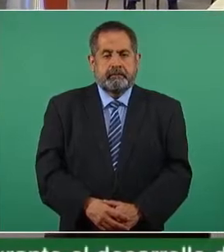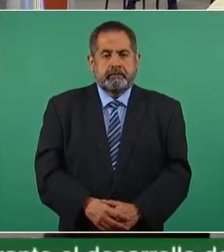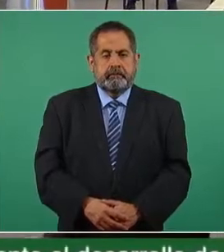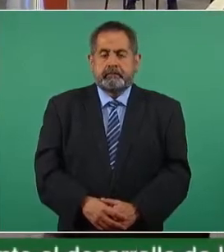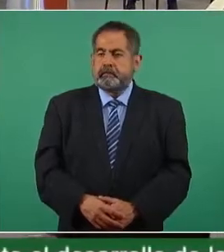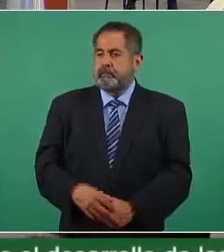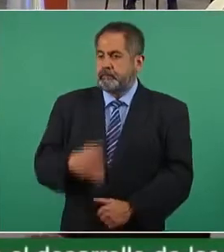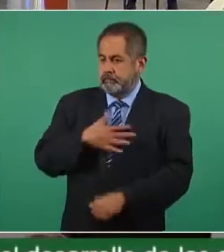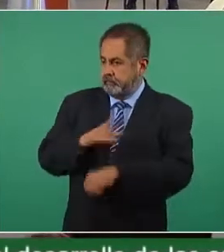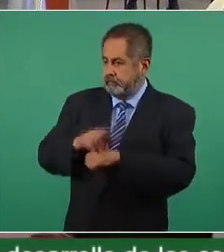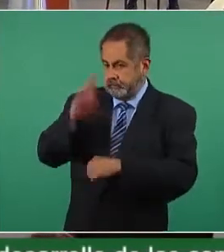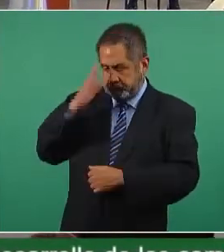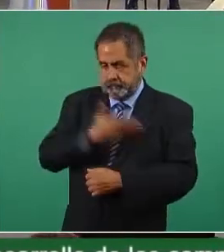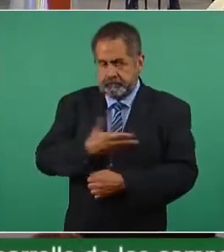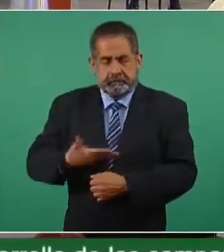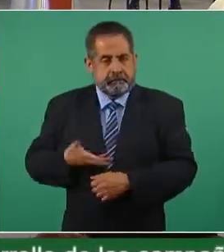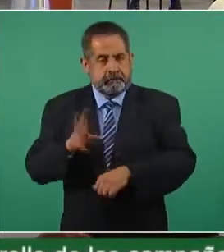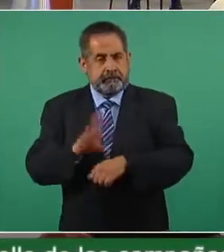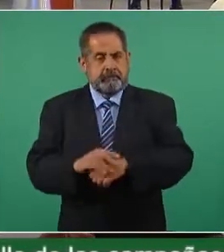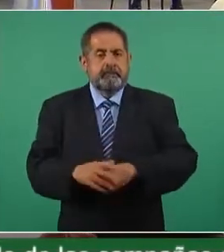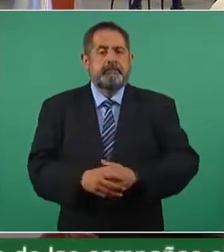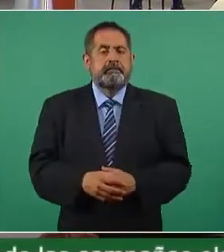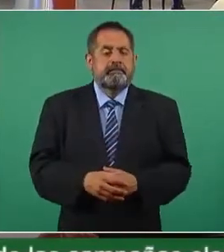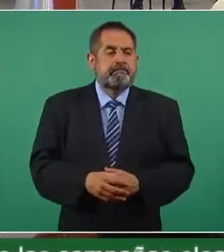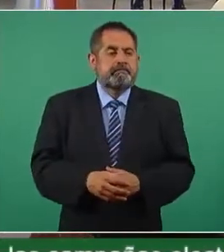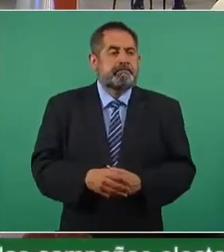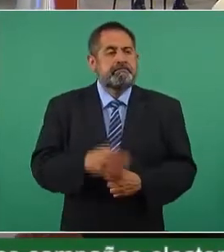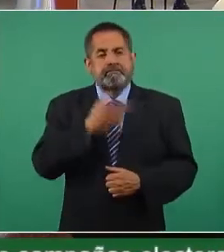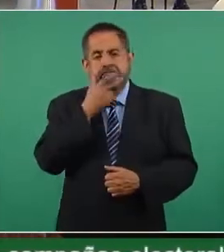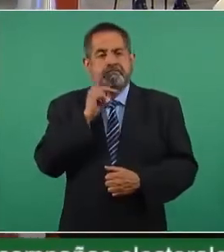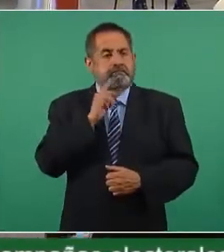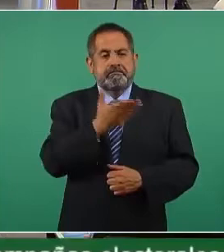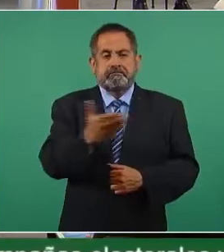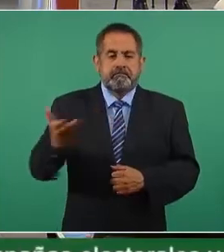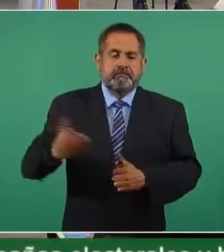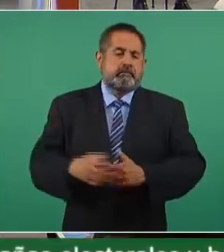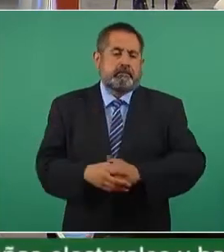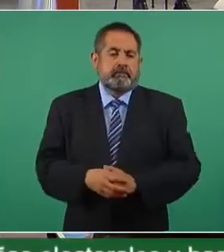Buenos días, señor presidente, con su permiso. Señoras, señores, bueno,